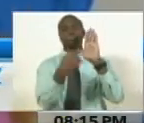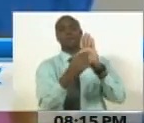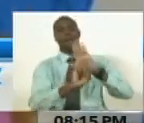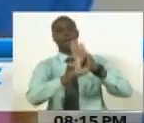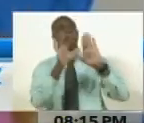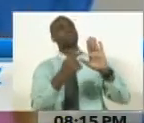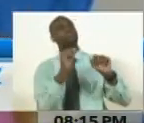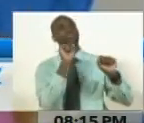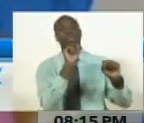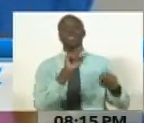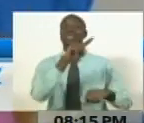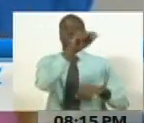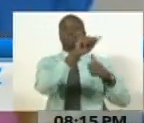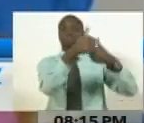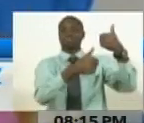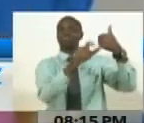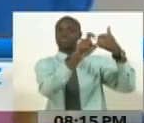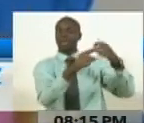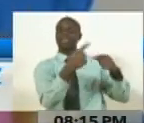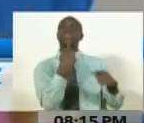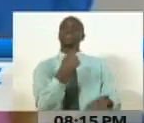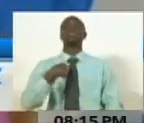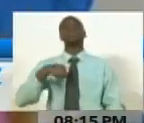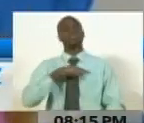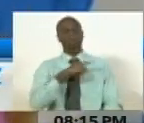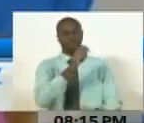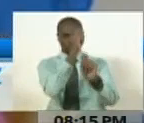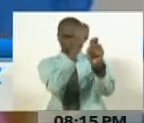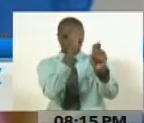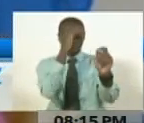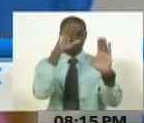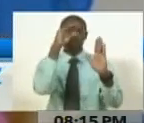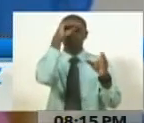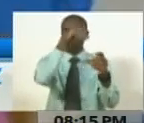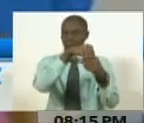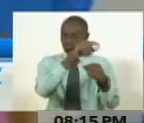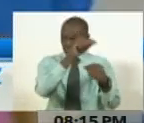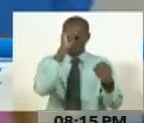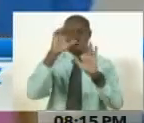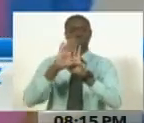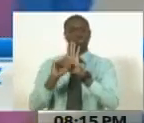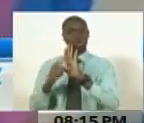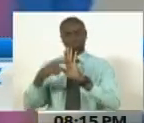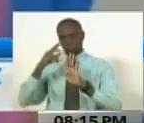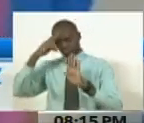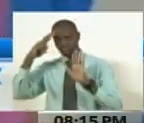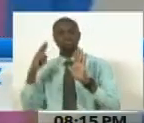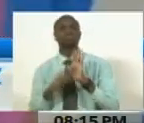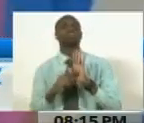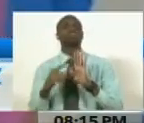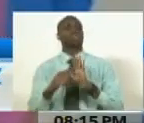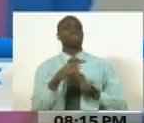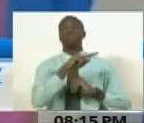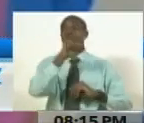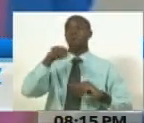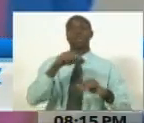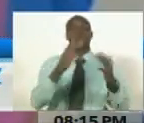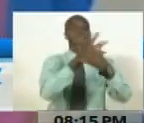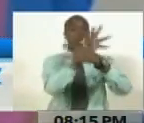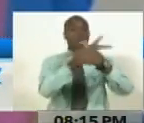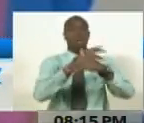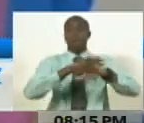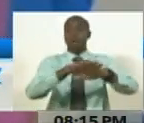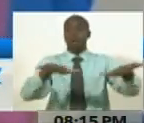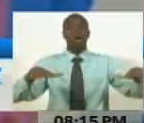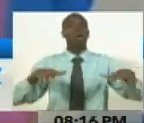el vicecanciller. Nosotros acatamos el mandato de nuestra constitución y en el ámbito de las relaciones internacionales